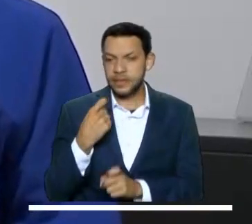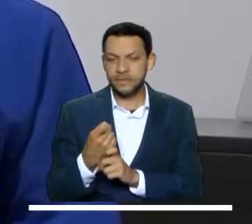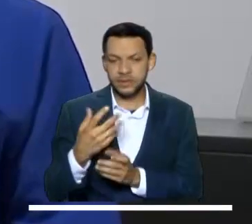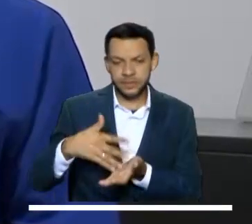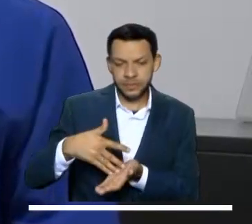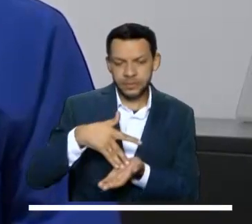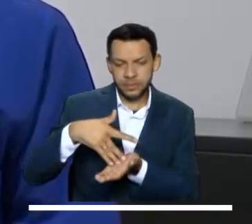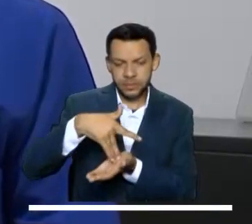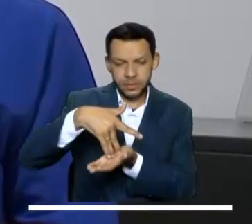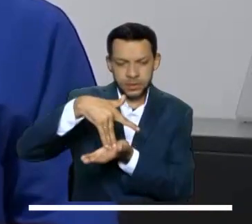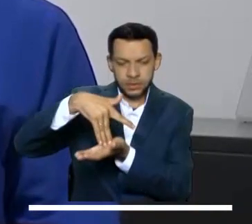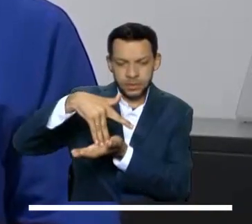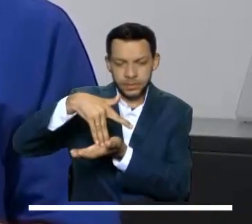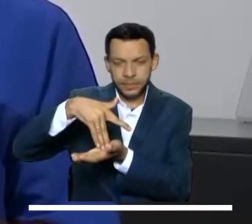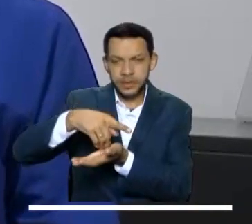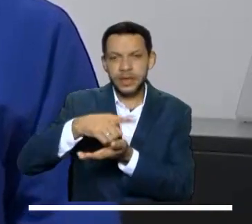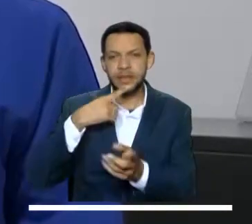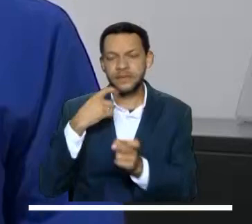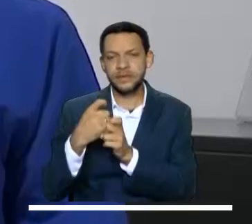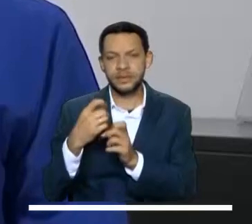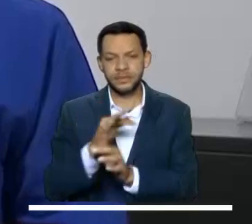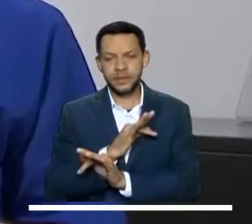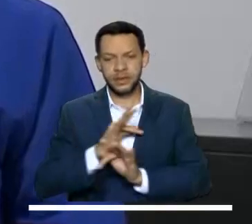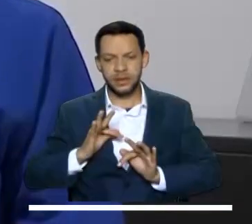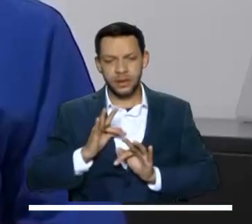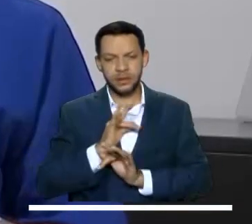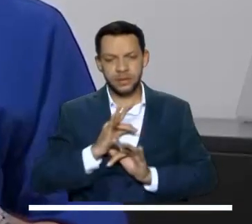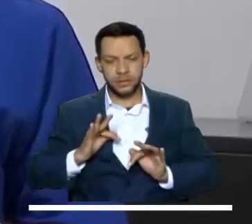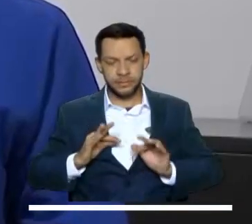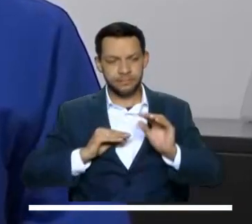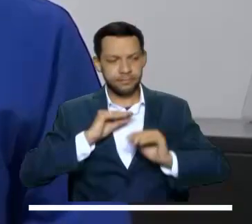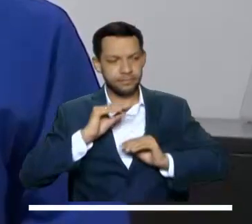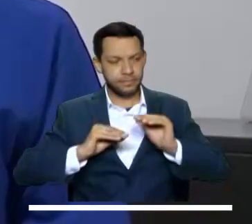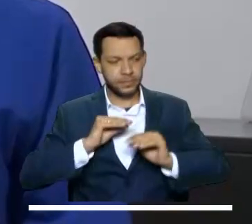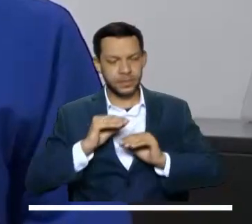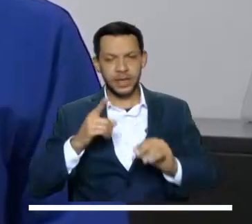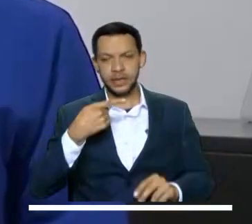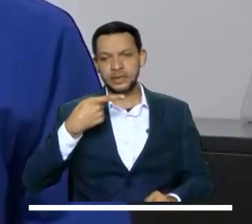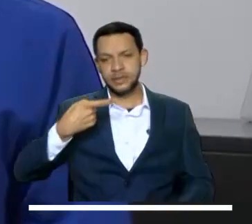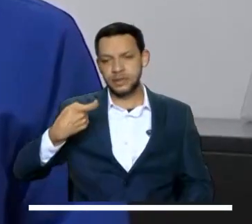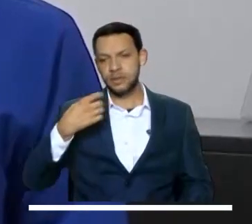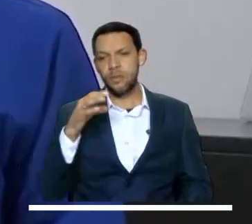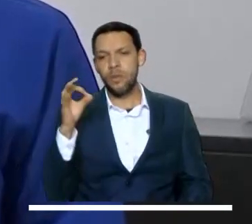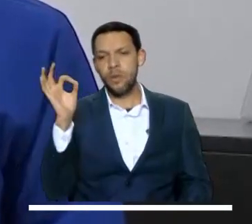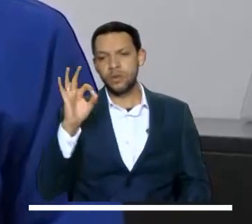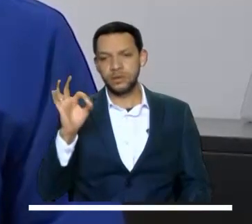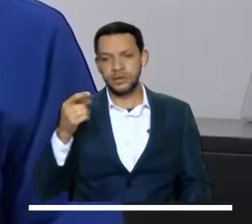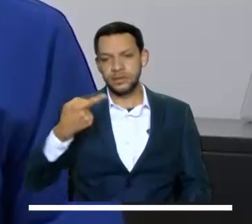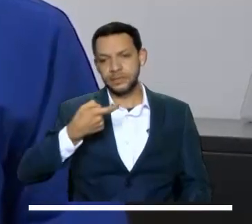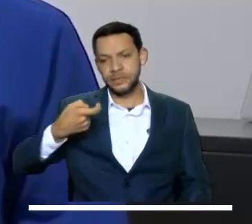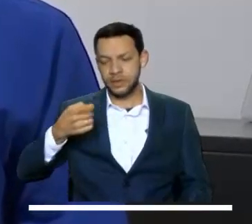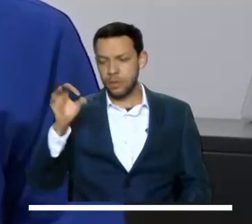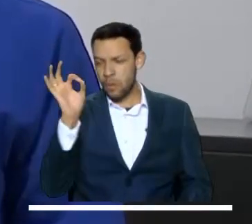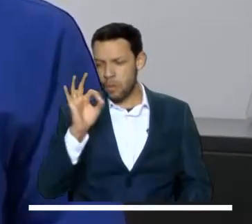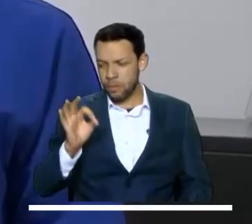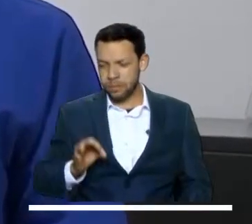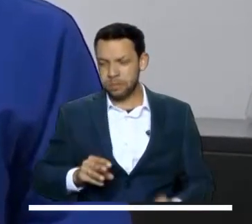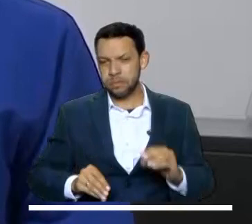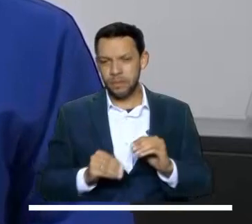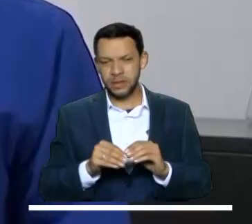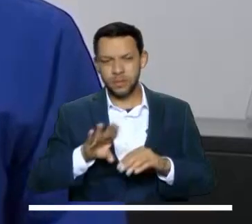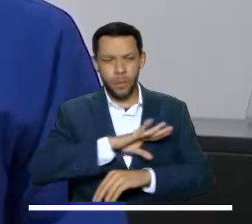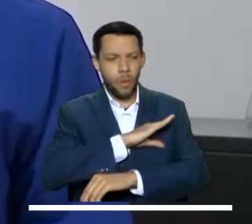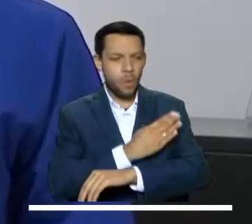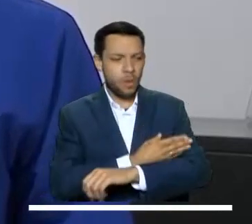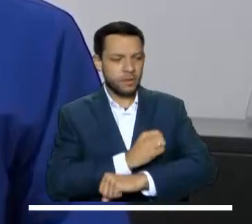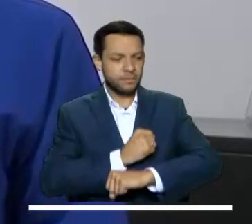donde se puede operar, se puede tratar endoscópicamente y puede ser curable 100%. Entonces los equipos endoscópicos obviamente son más potentes,